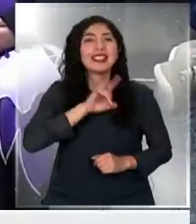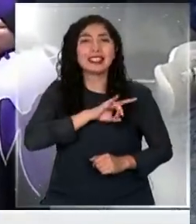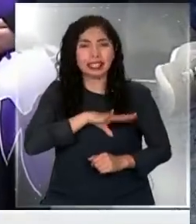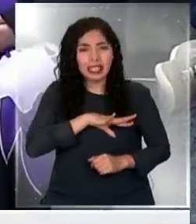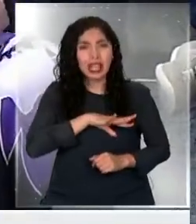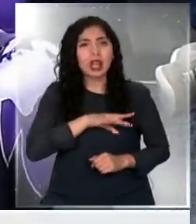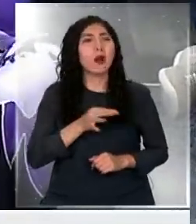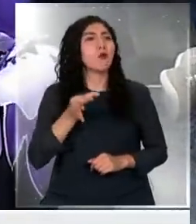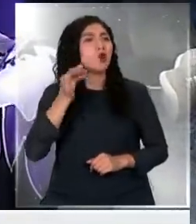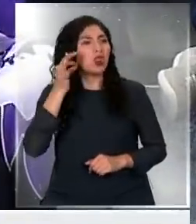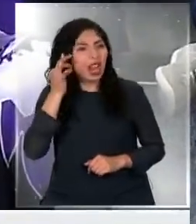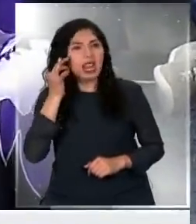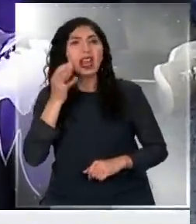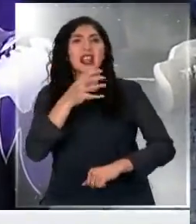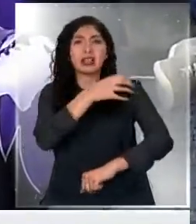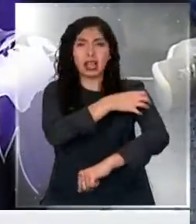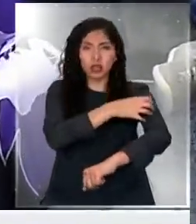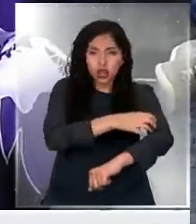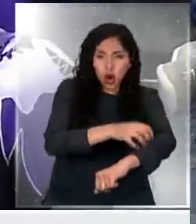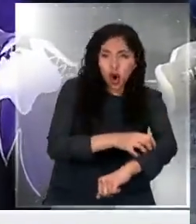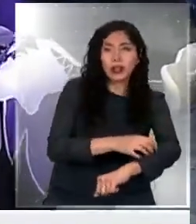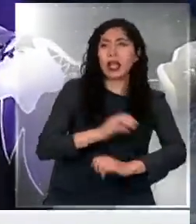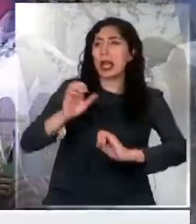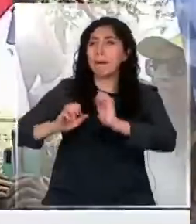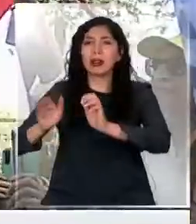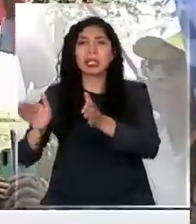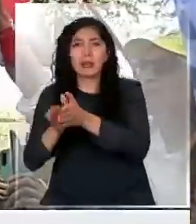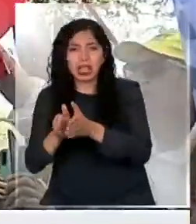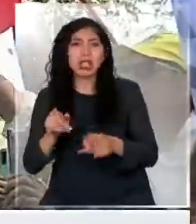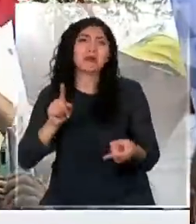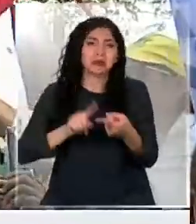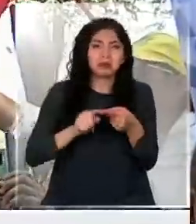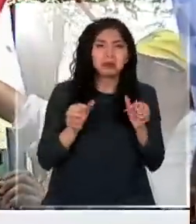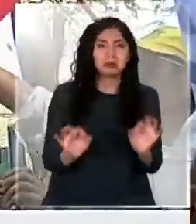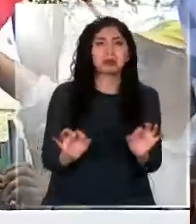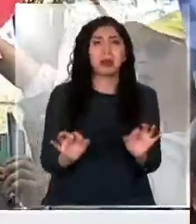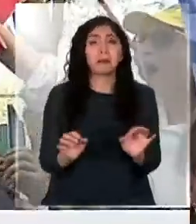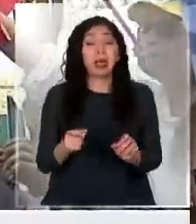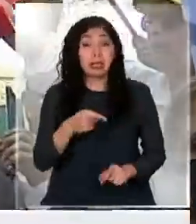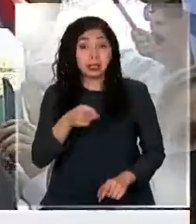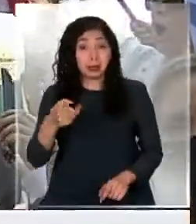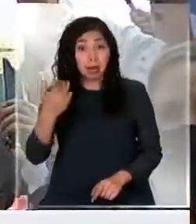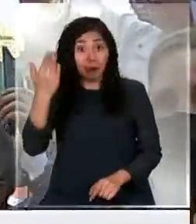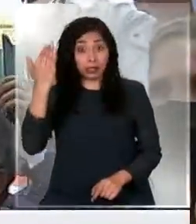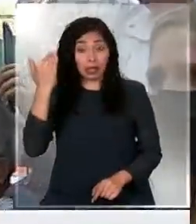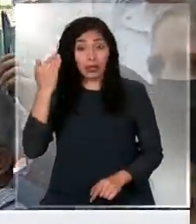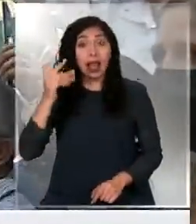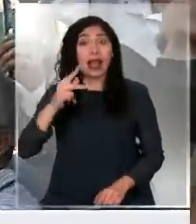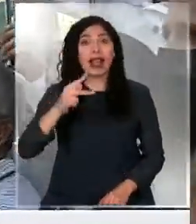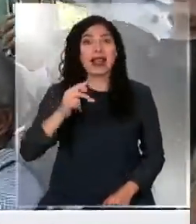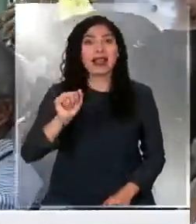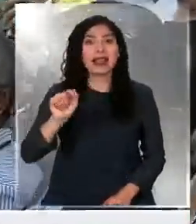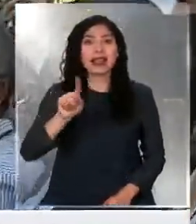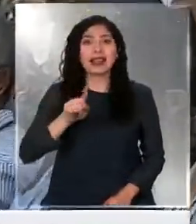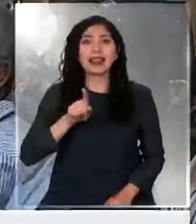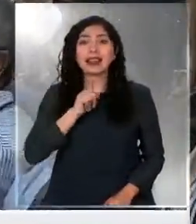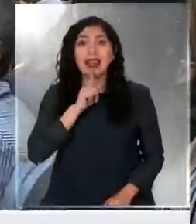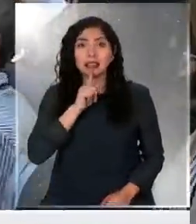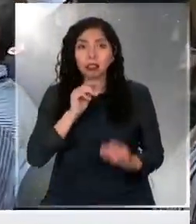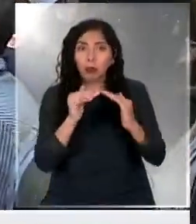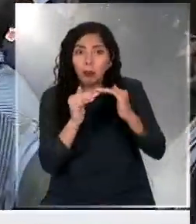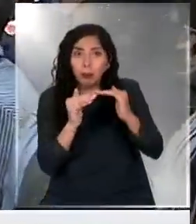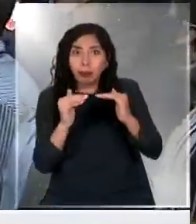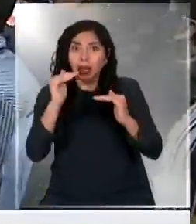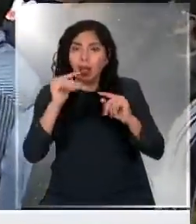las mujeres, las regiones, las empresas de menor tamaño. Apenas la semana pasada, José Antonio Kast quedó puntero por primera vez